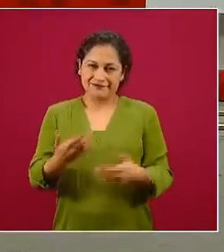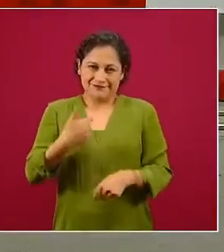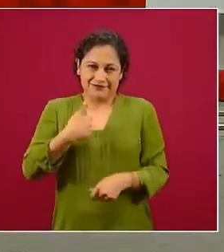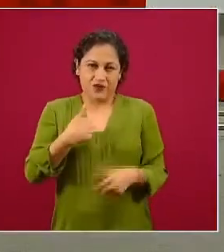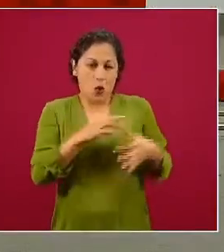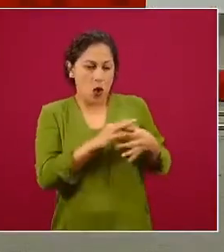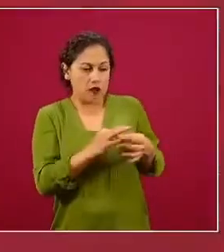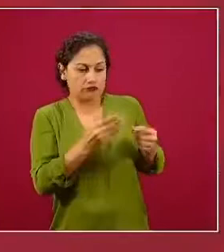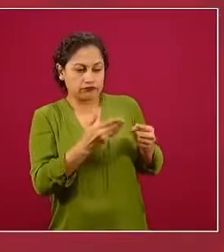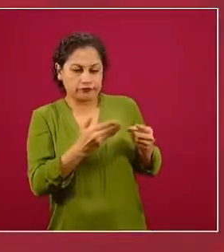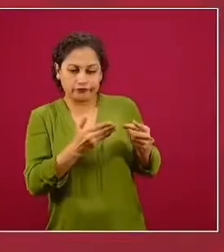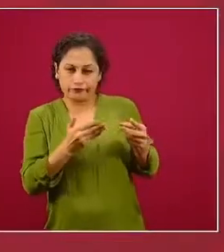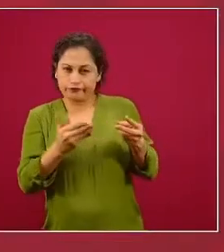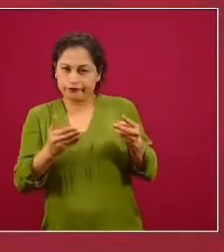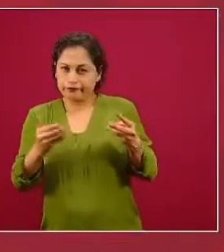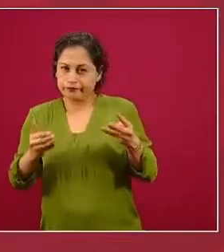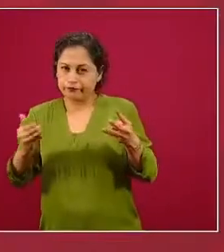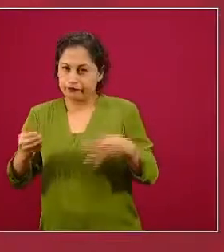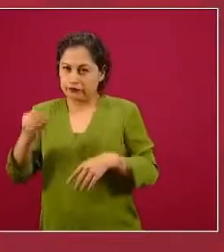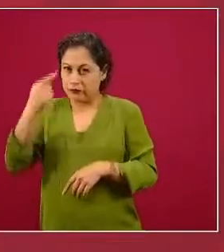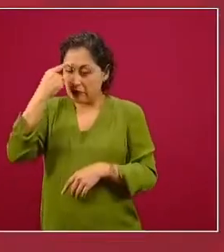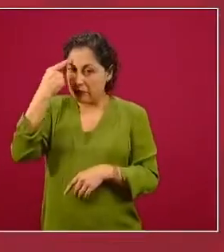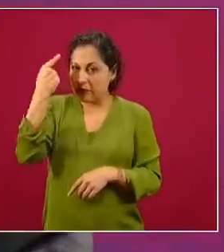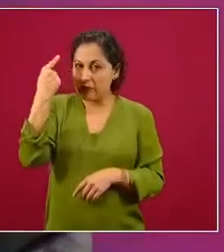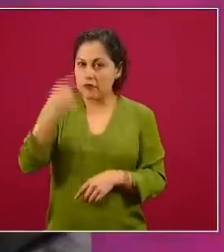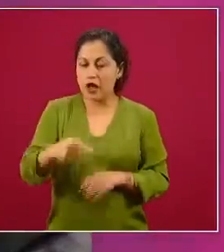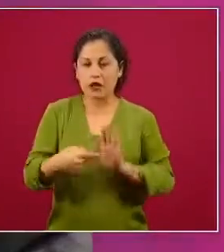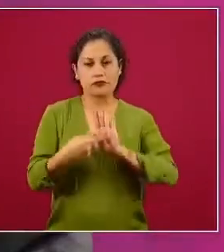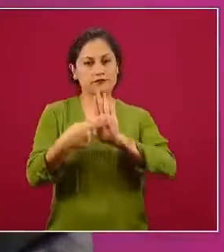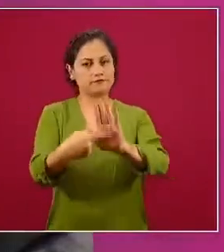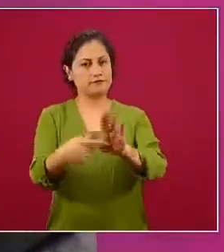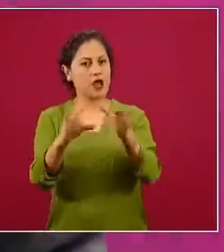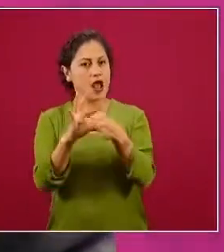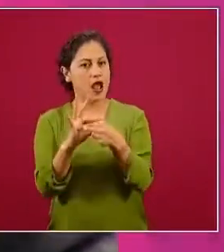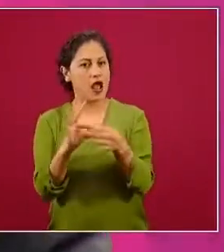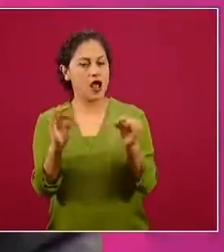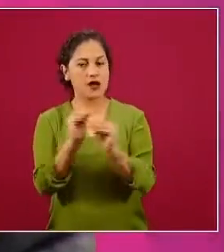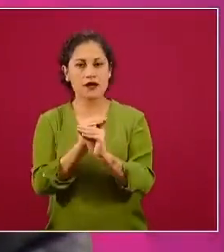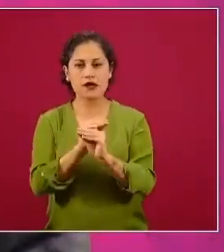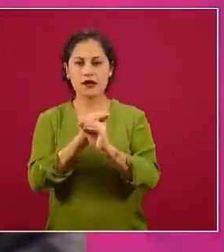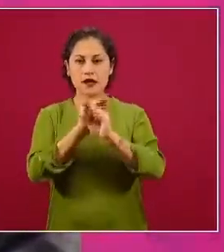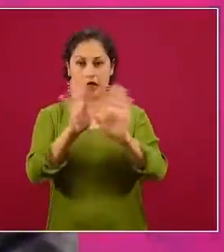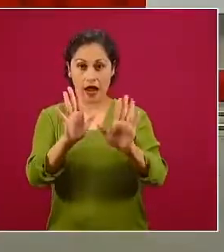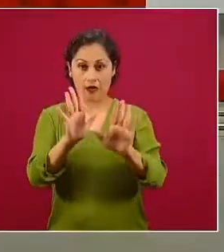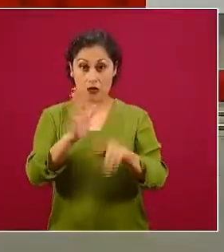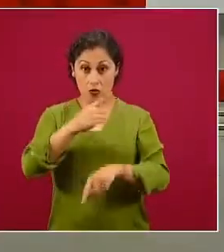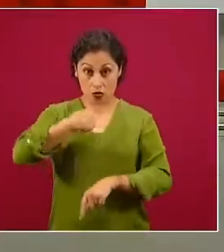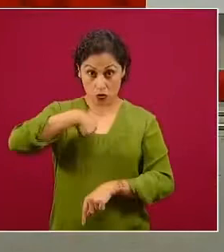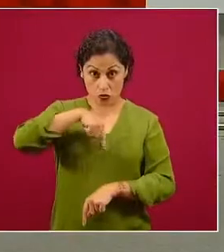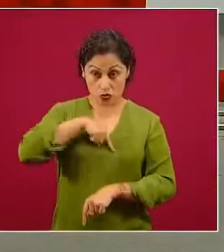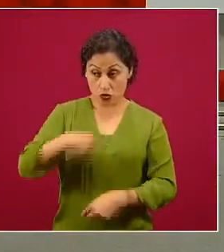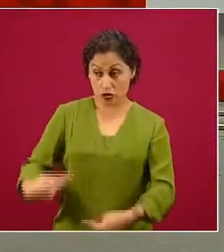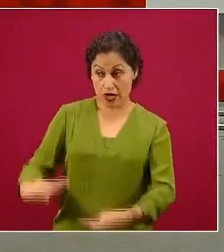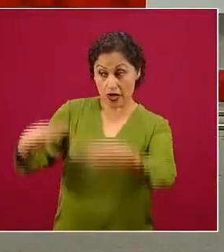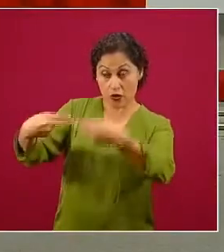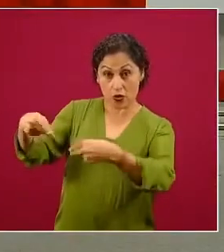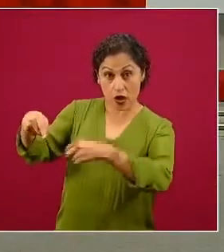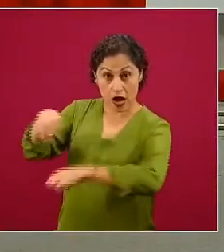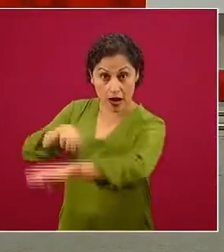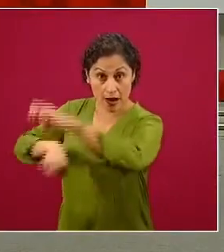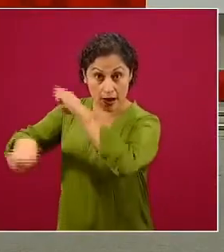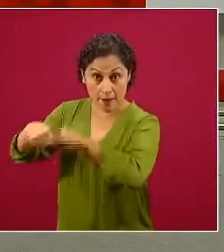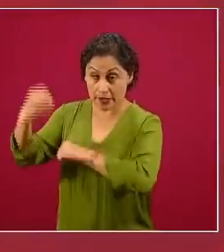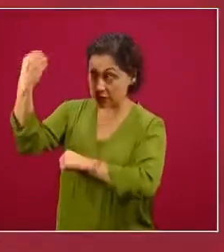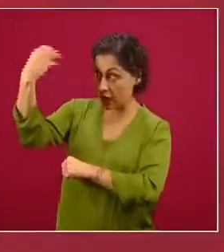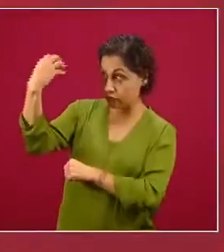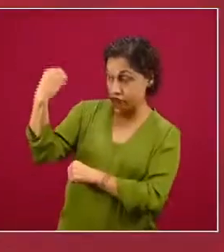por su pregunta, para aclarar: no es negociación, tampoco es negociación con los gobernadores, no es de que lo